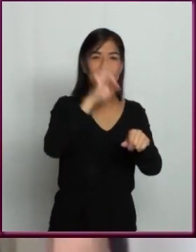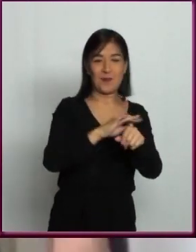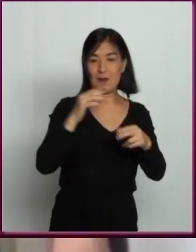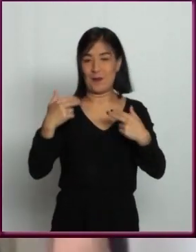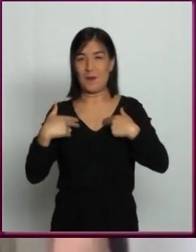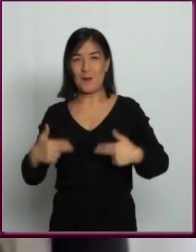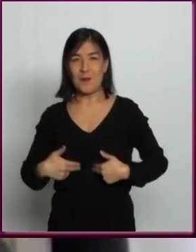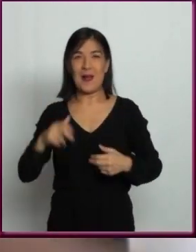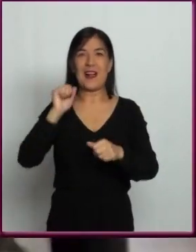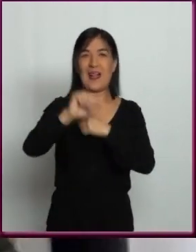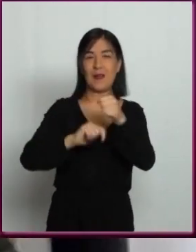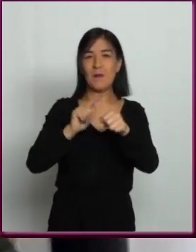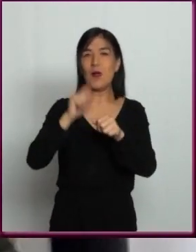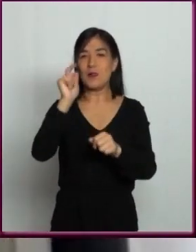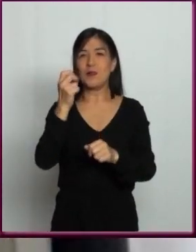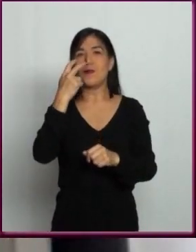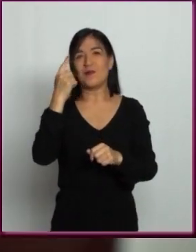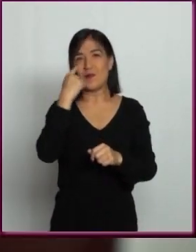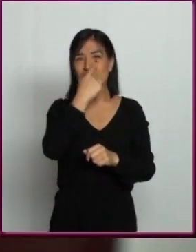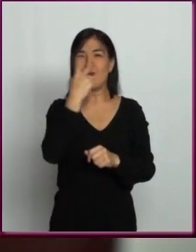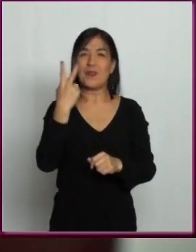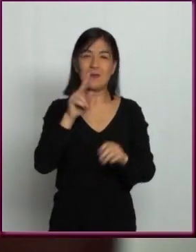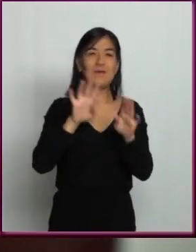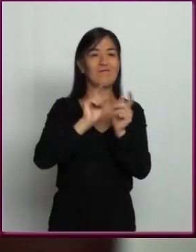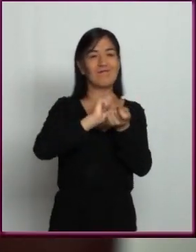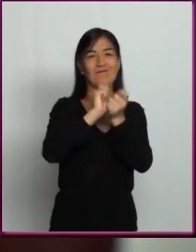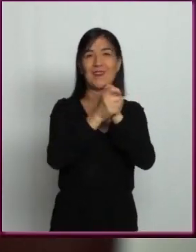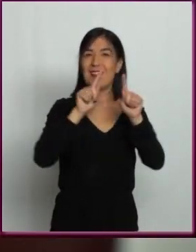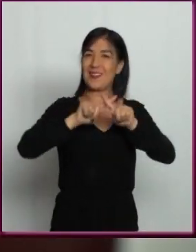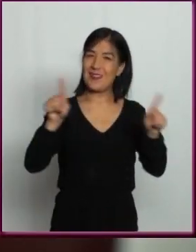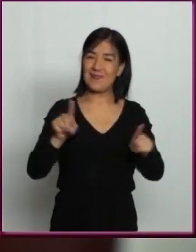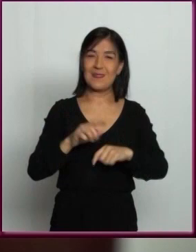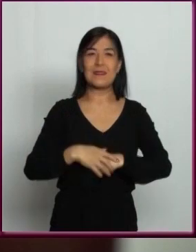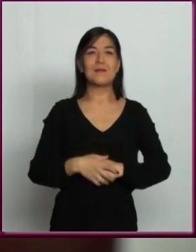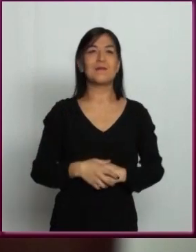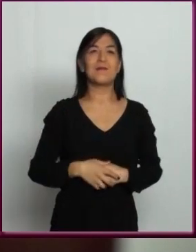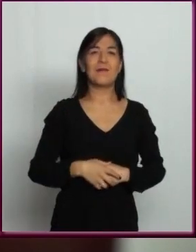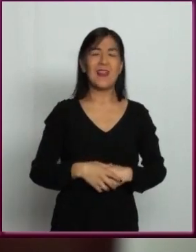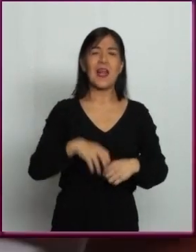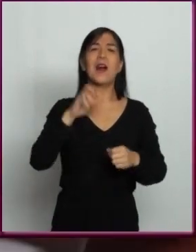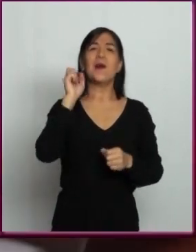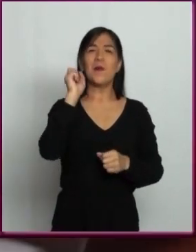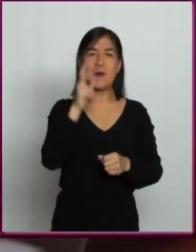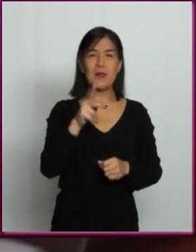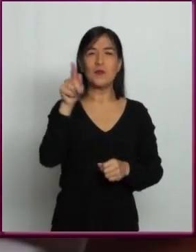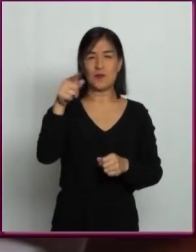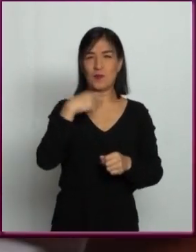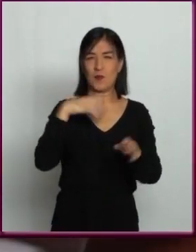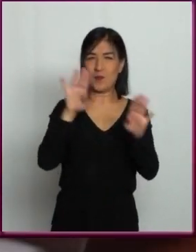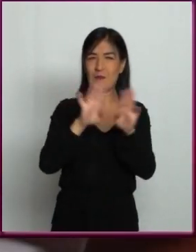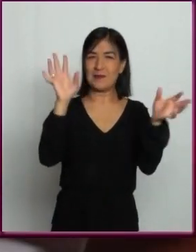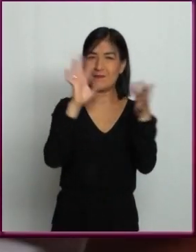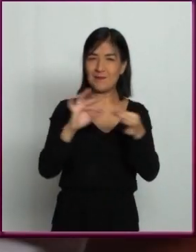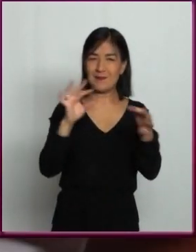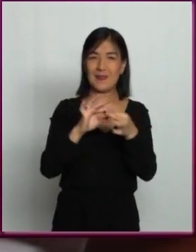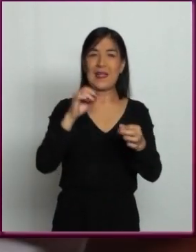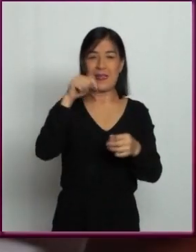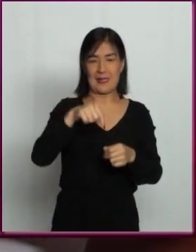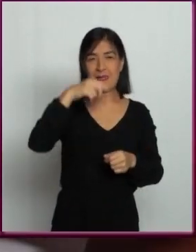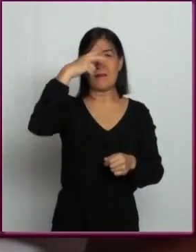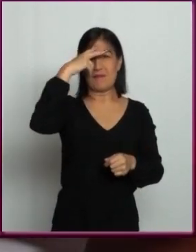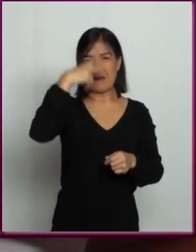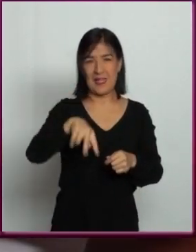tienen orígenes evolutivos diferentes. Ok. Oye, ¿y tú nos dirías que en México la biodiversidad de